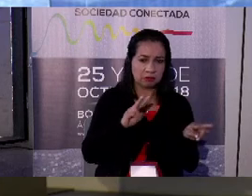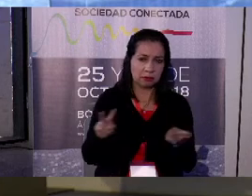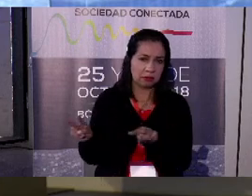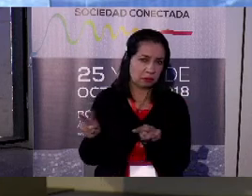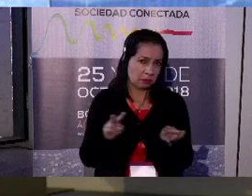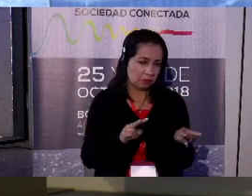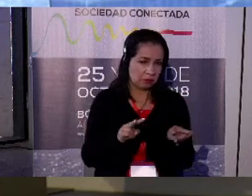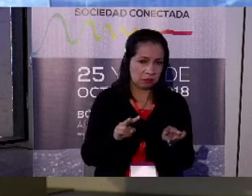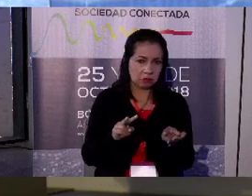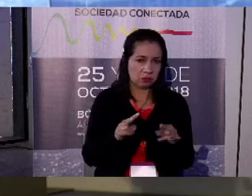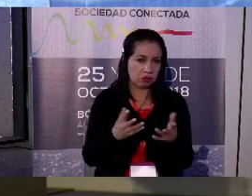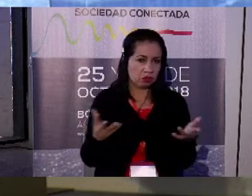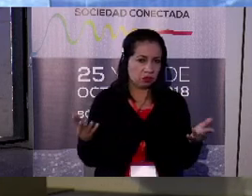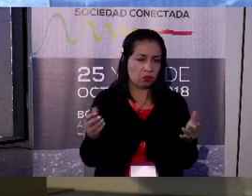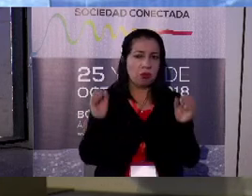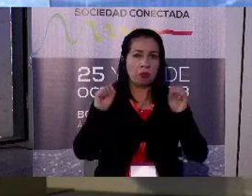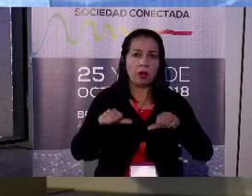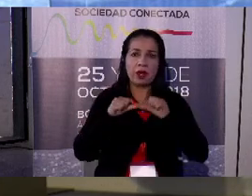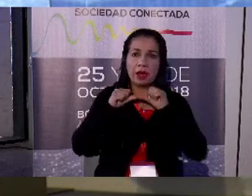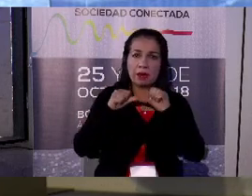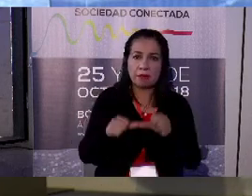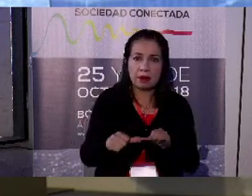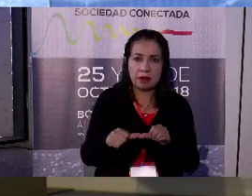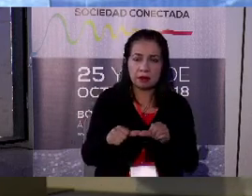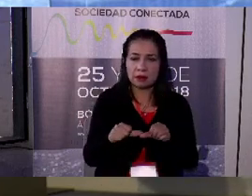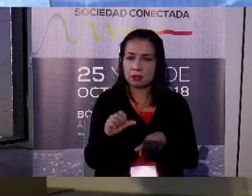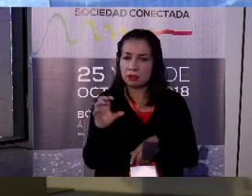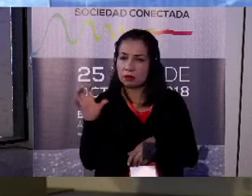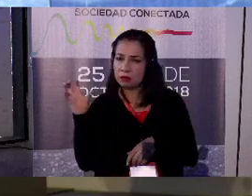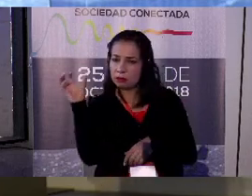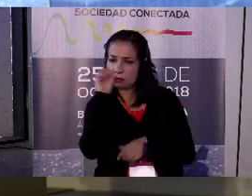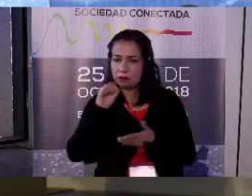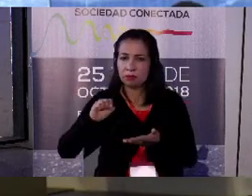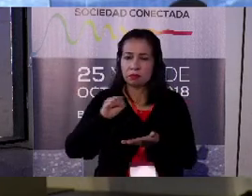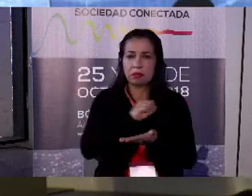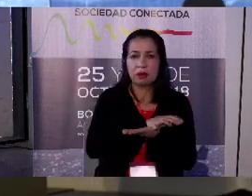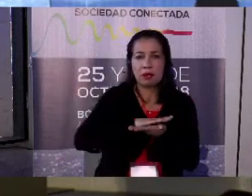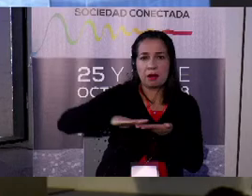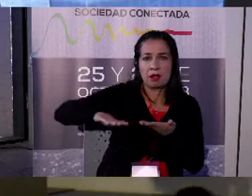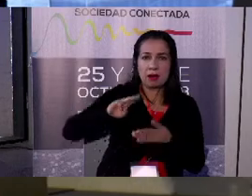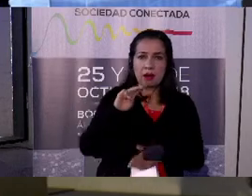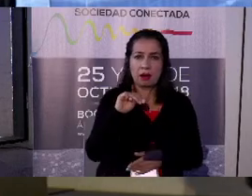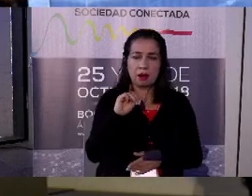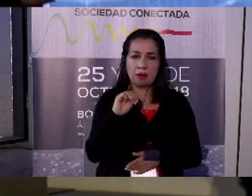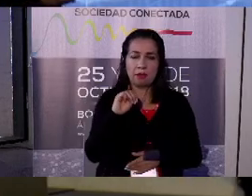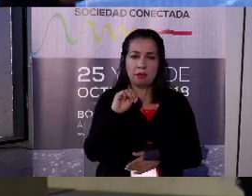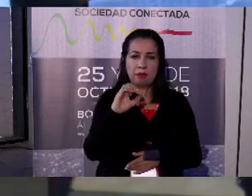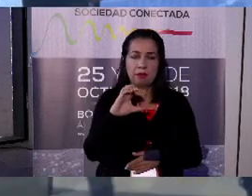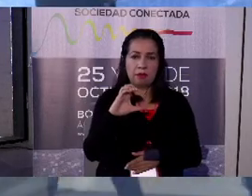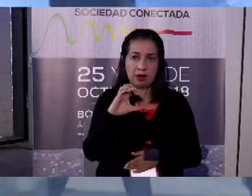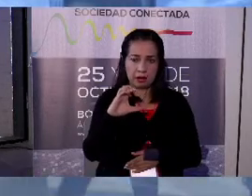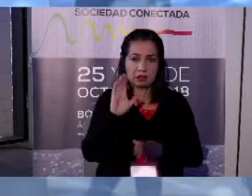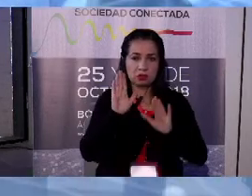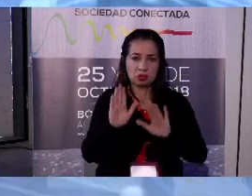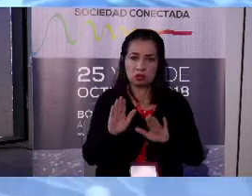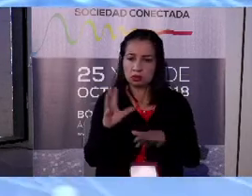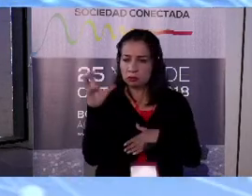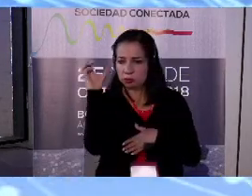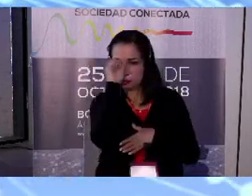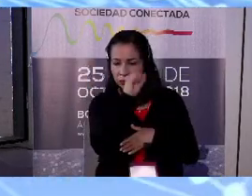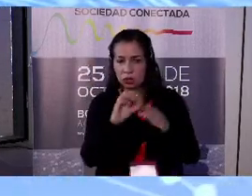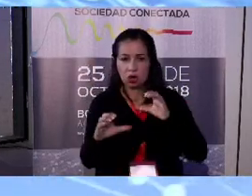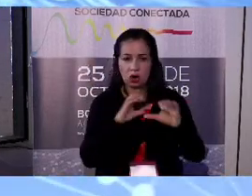un una implementación detallada de la capa Mac y ahí poder evaluar comunicaciones de Punto